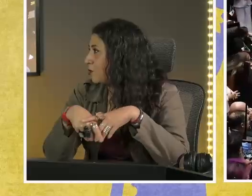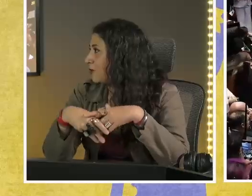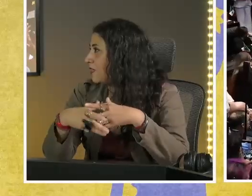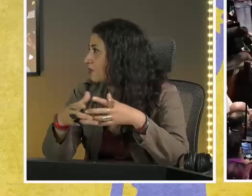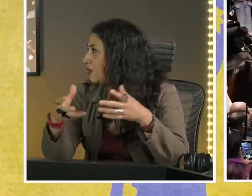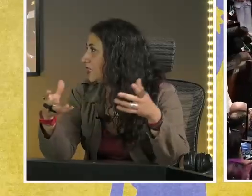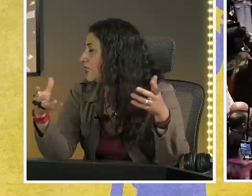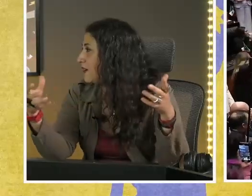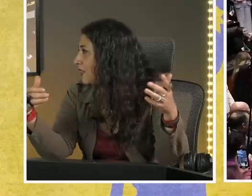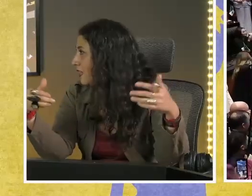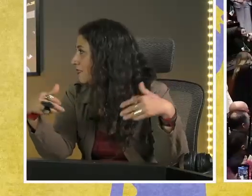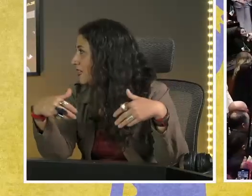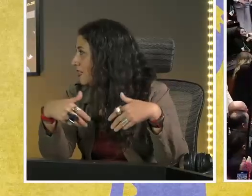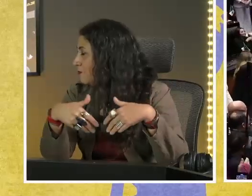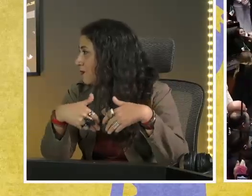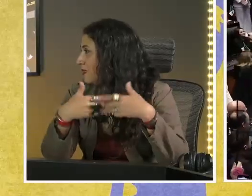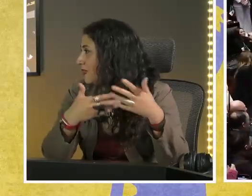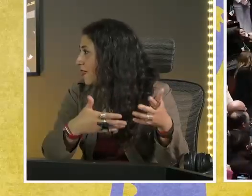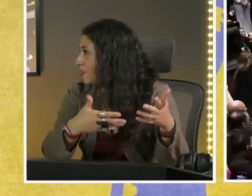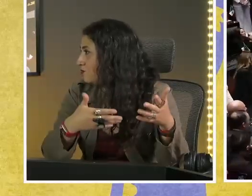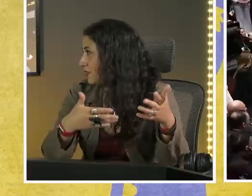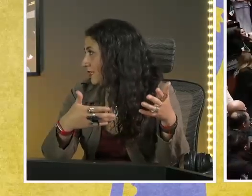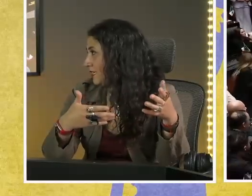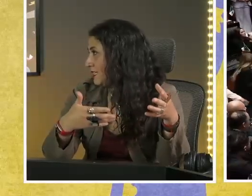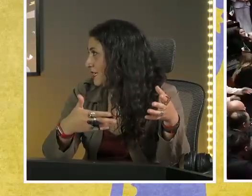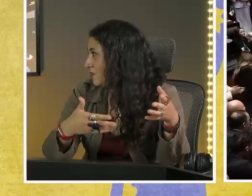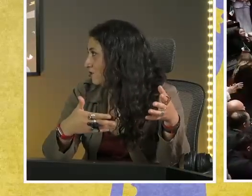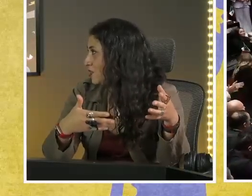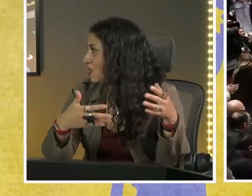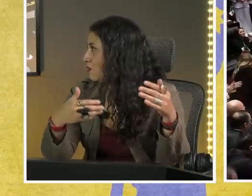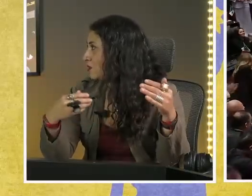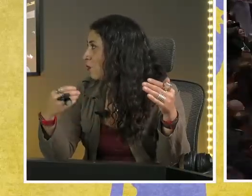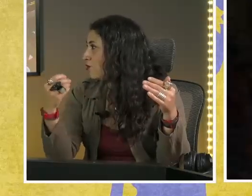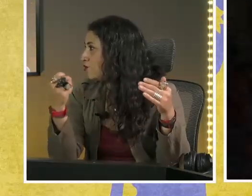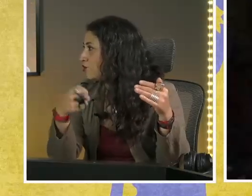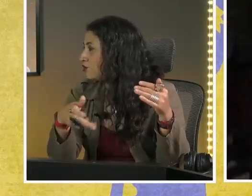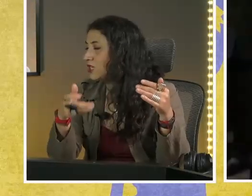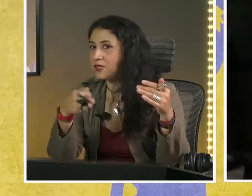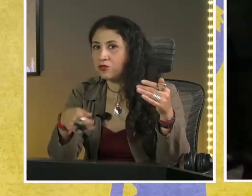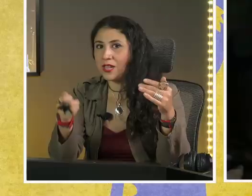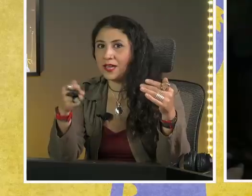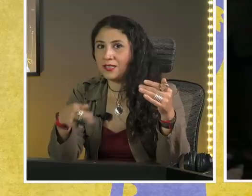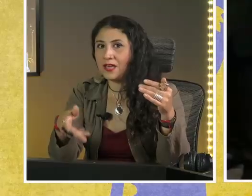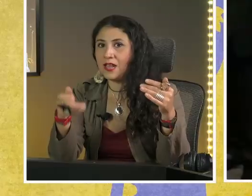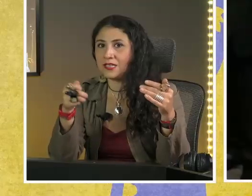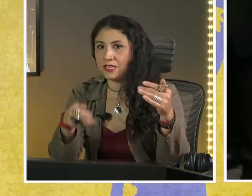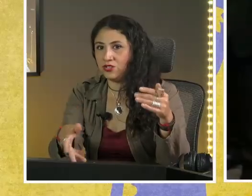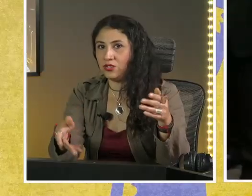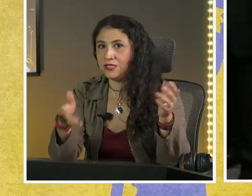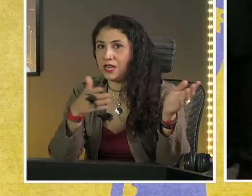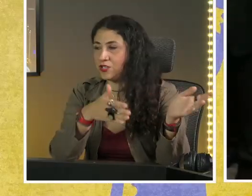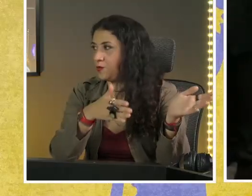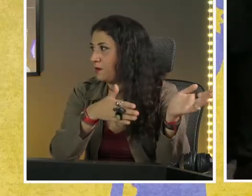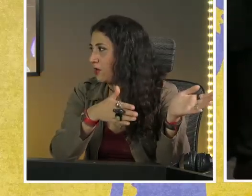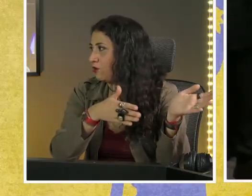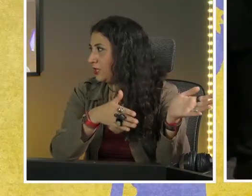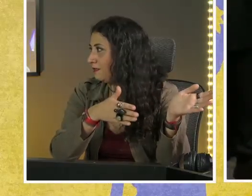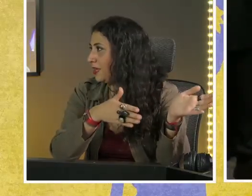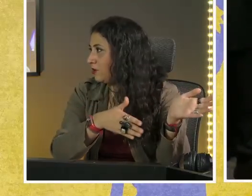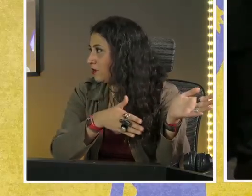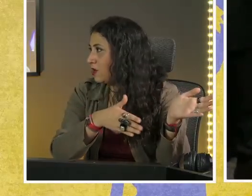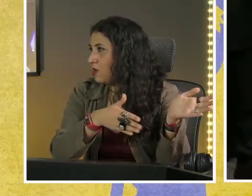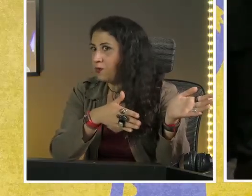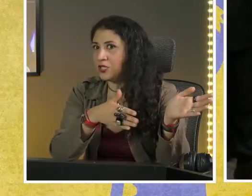contra la propiedad colectiva de la tierra implementadas durante Cedillo. O sea, cuando nosotros hacemos la agenda de las acciones de la Suprema